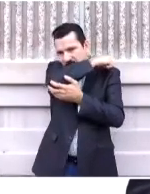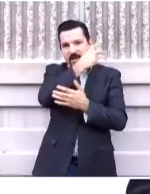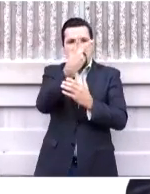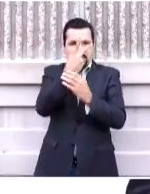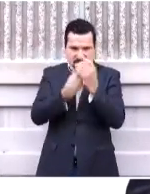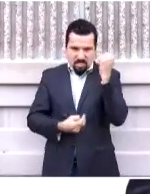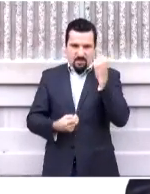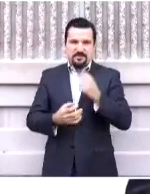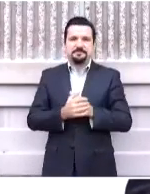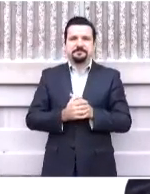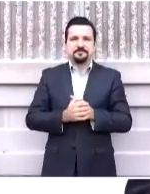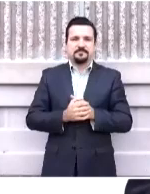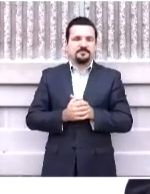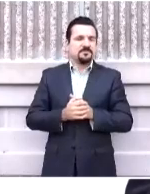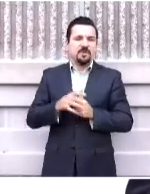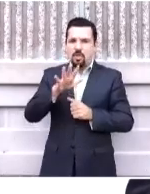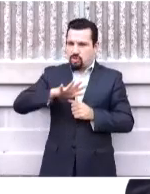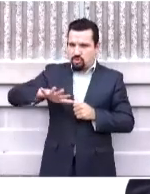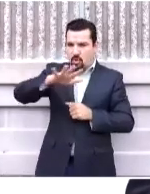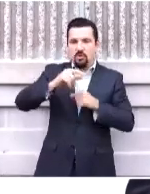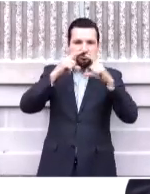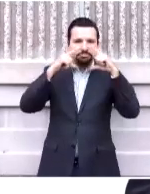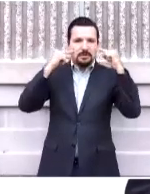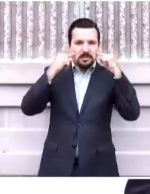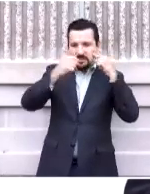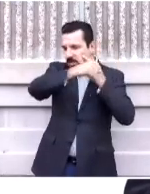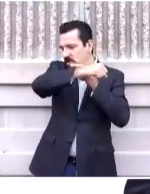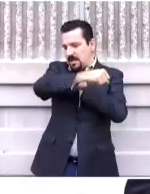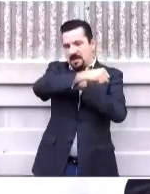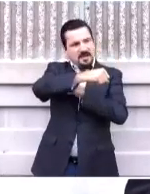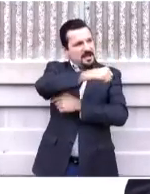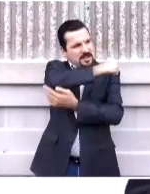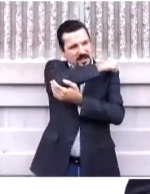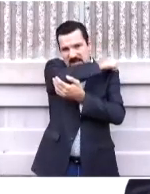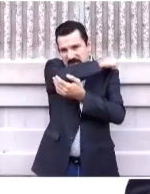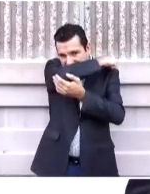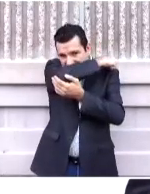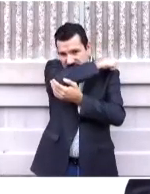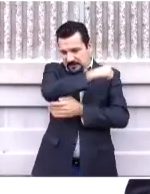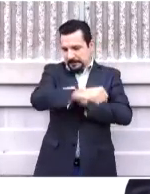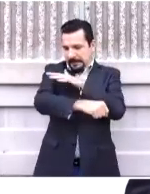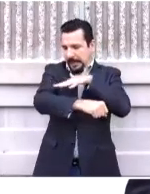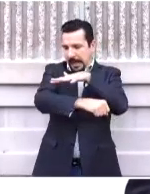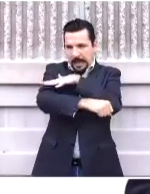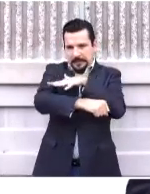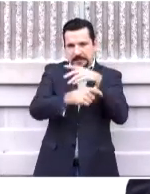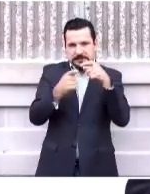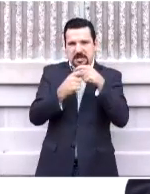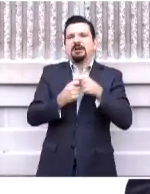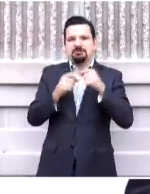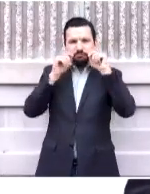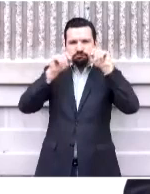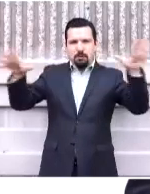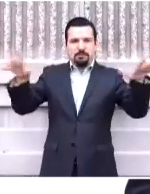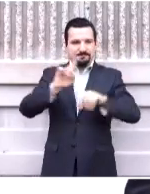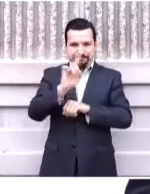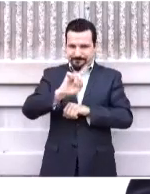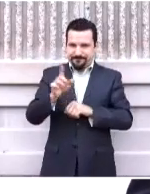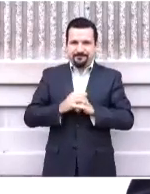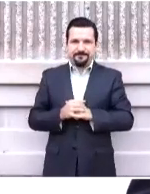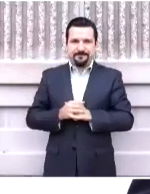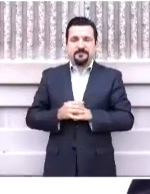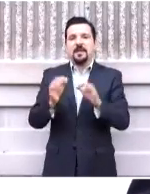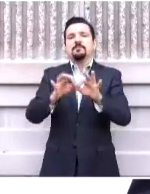de hacer ese estornudo, todo quede contenido en esta área pequeña. Entonces, es